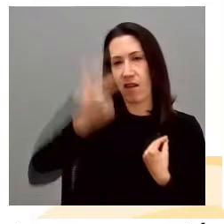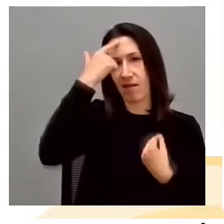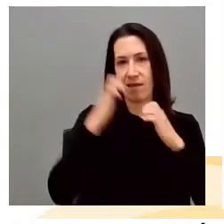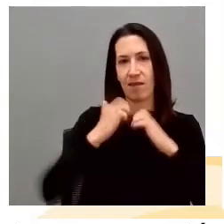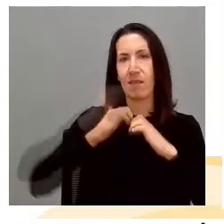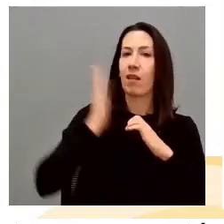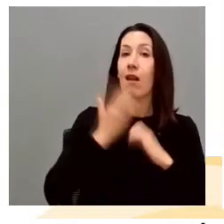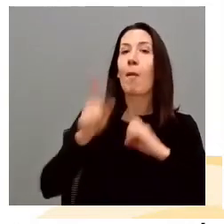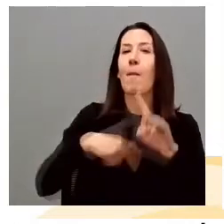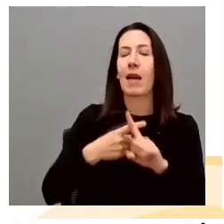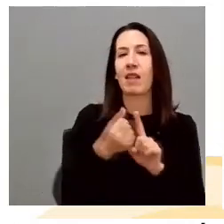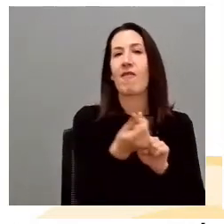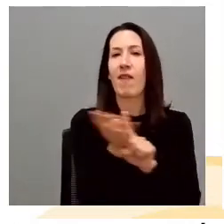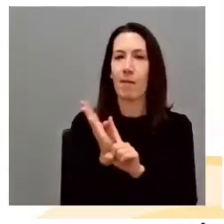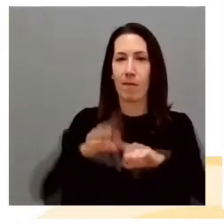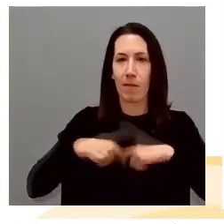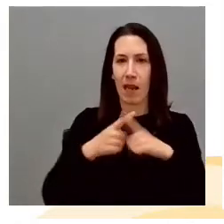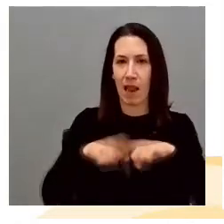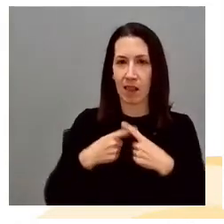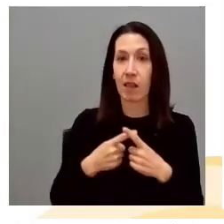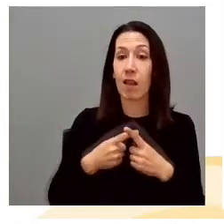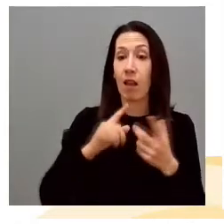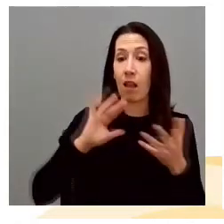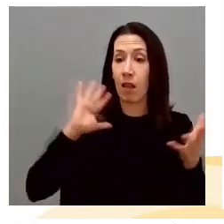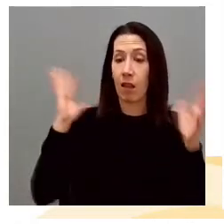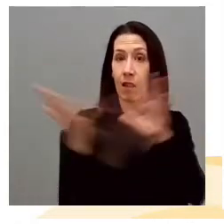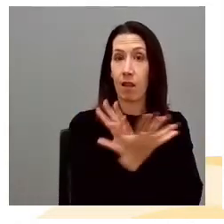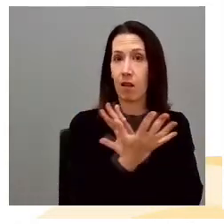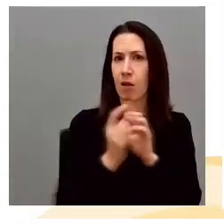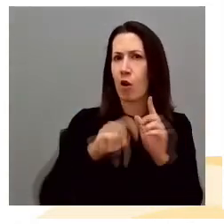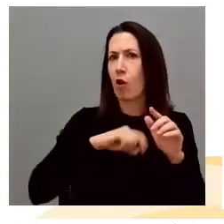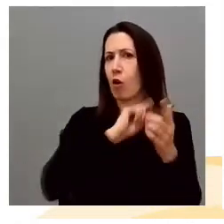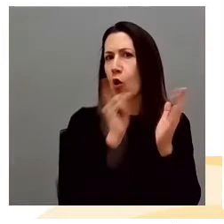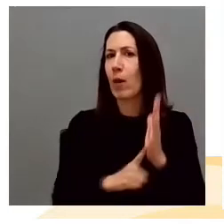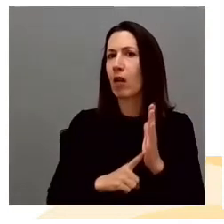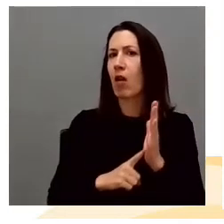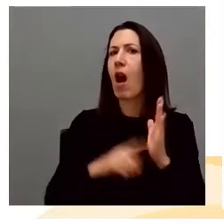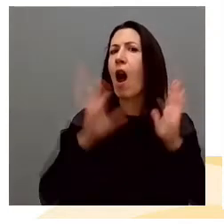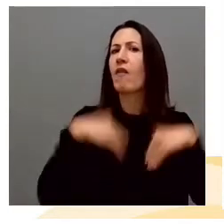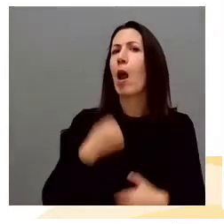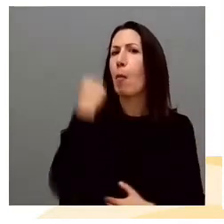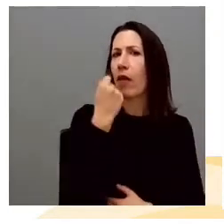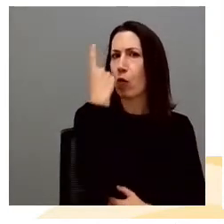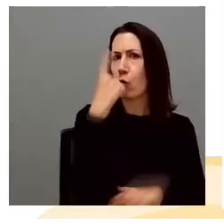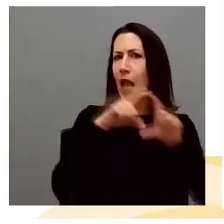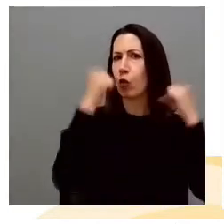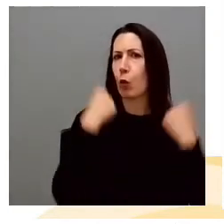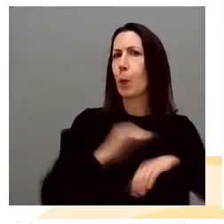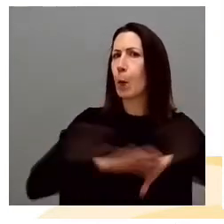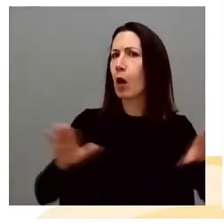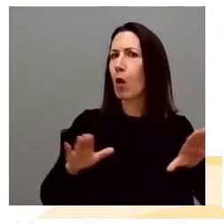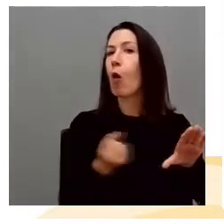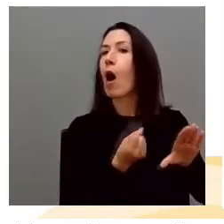sus familias. Una transformación tan grande no es tarea de una sola institución o de algunas entidades del tercer